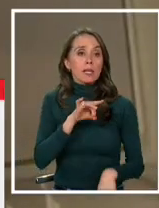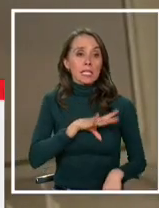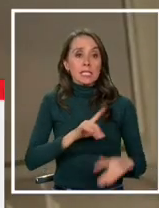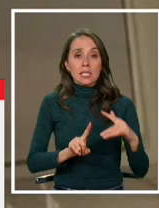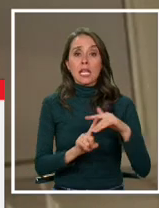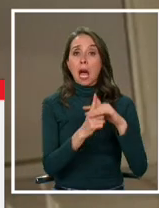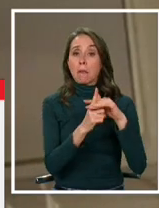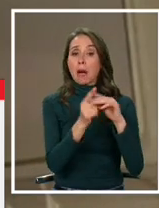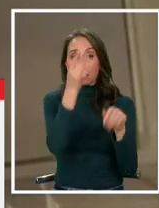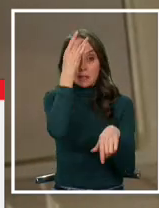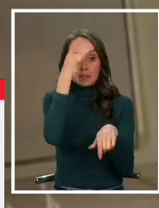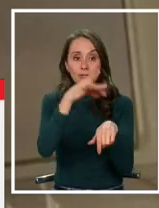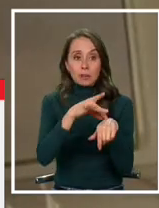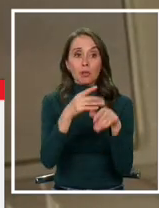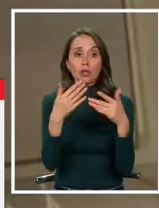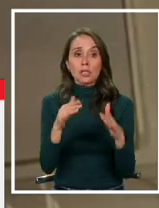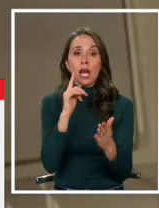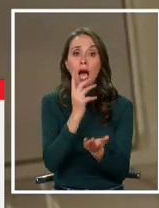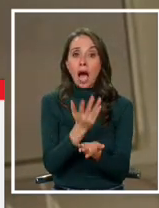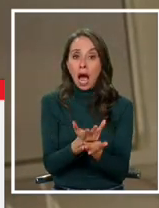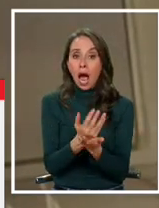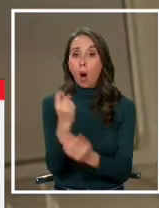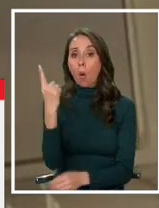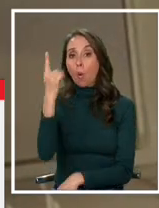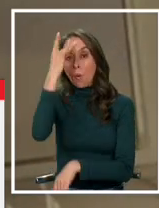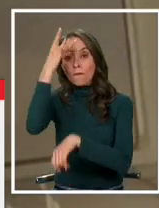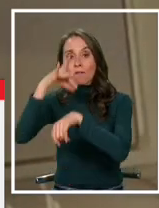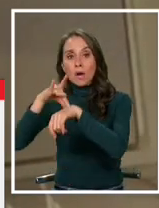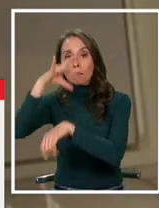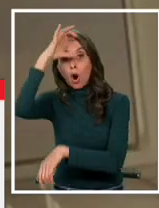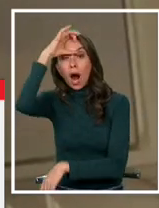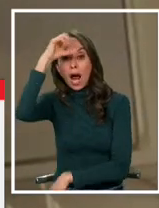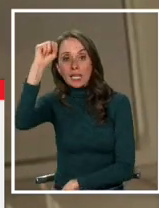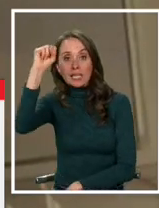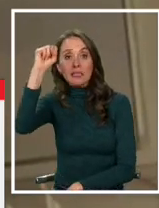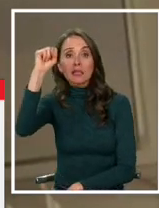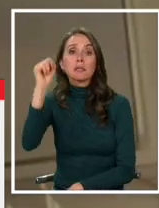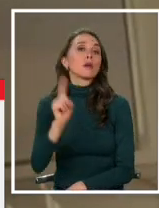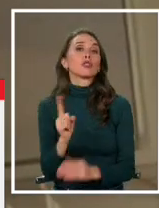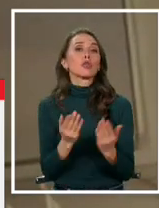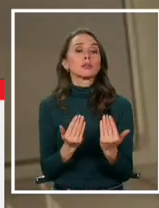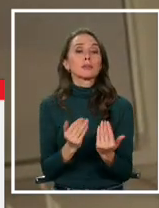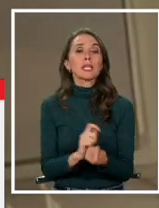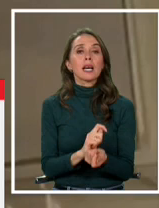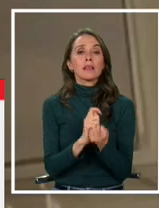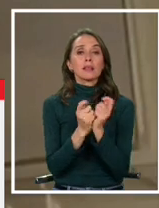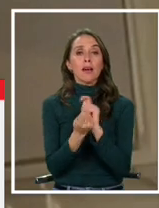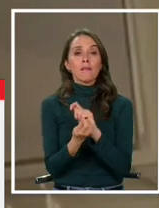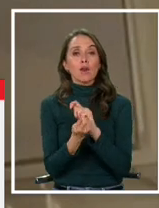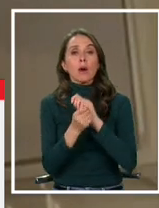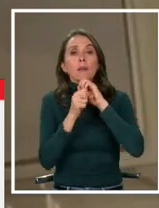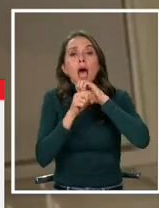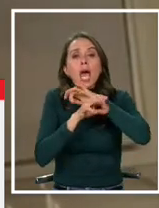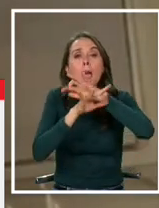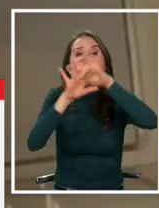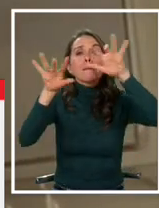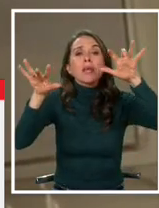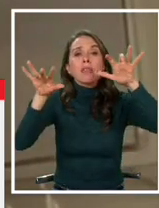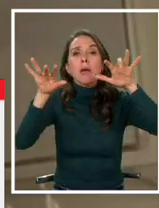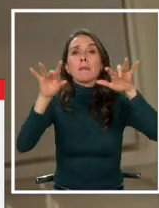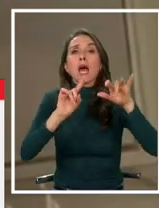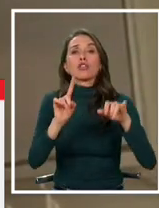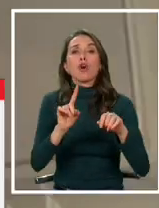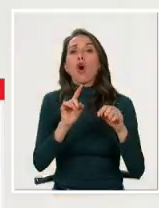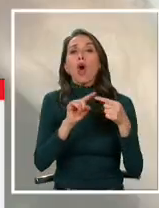país así como ya existe un caso en Argentina pero no esperamos que esto se transforme en una epidemia y menos